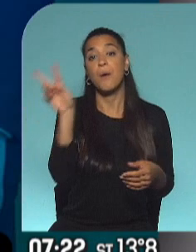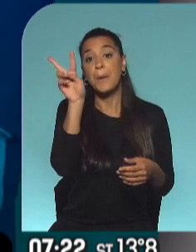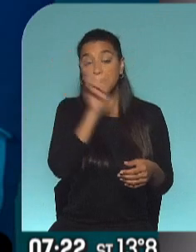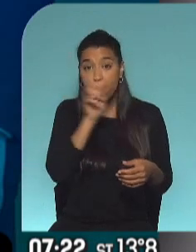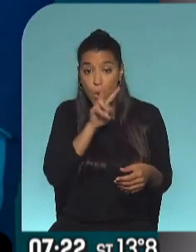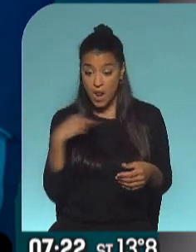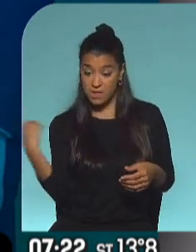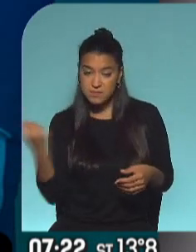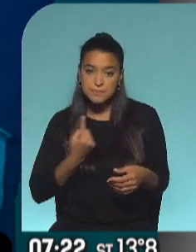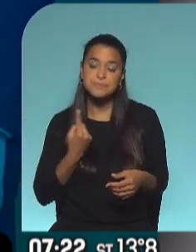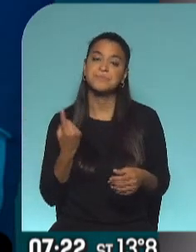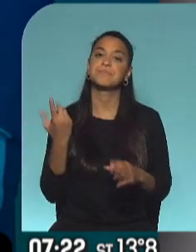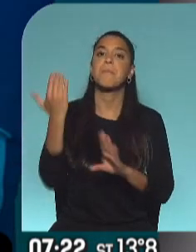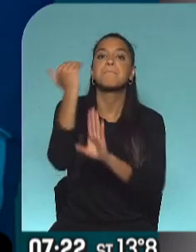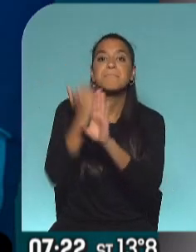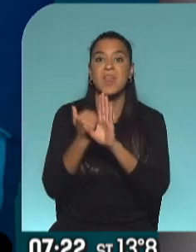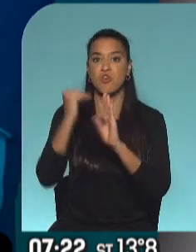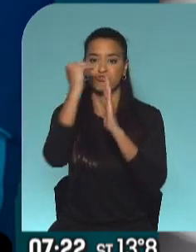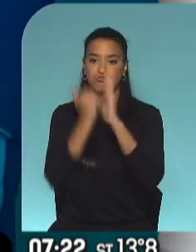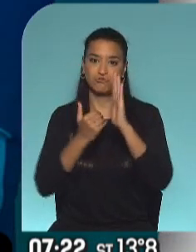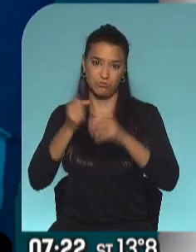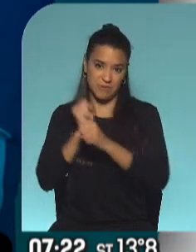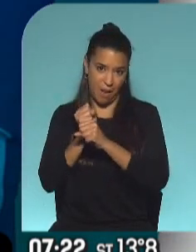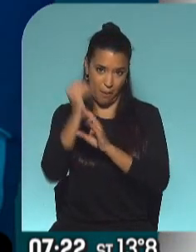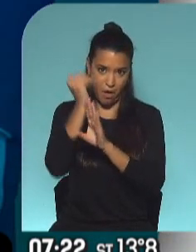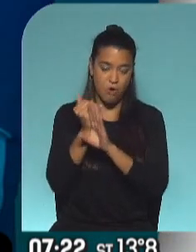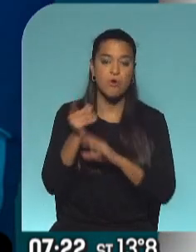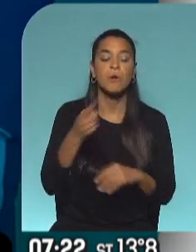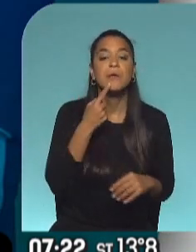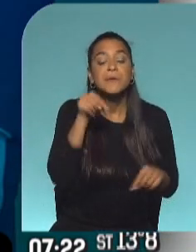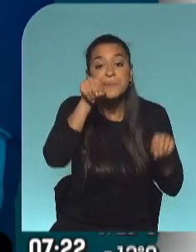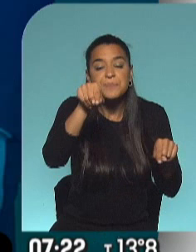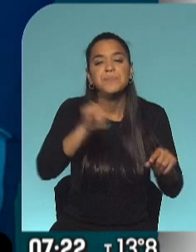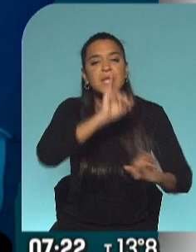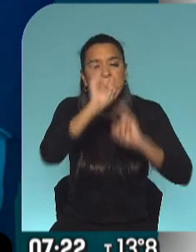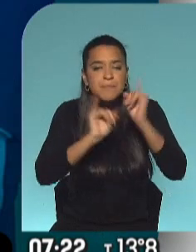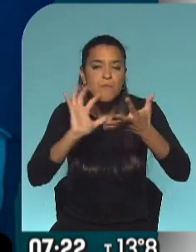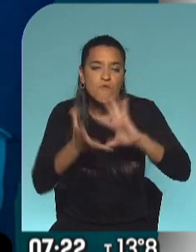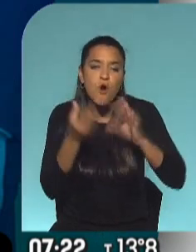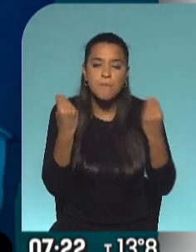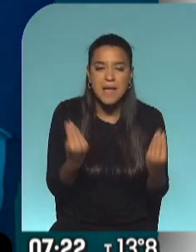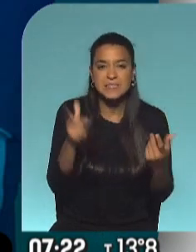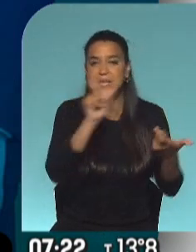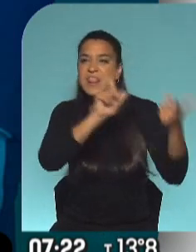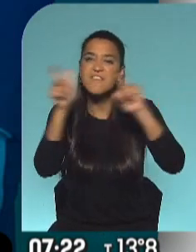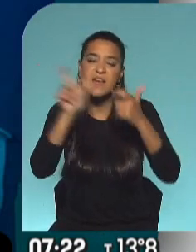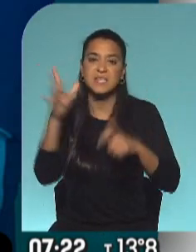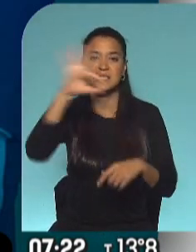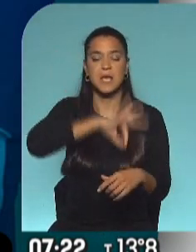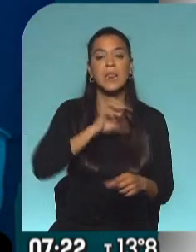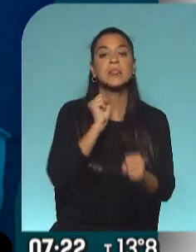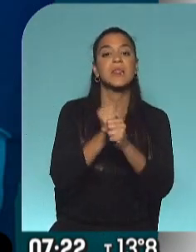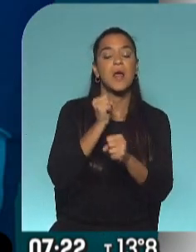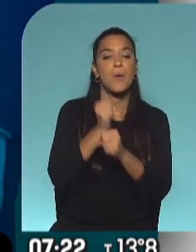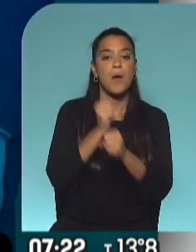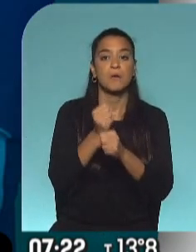mujeres estamos más precarizadas en general. Bueno, uno de los factores que explica esta brecha salarial es el famoso